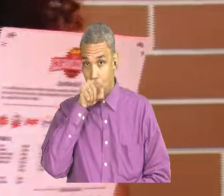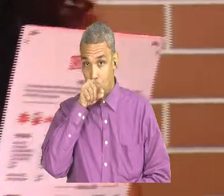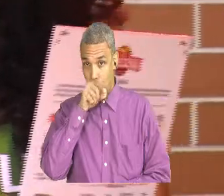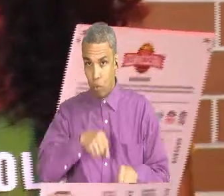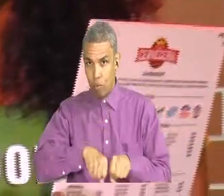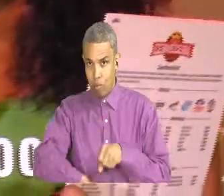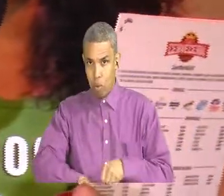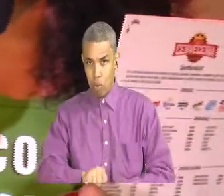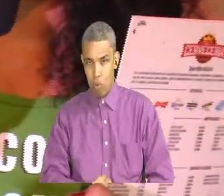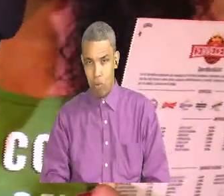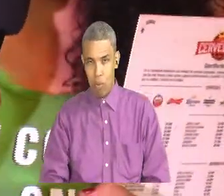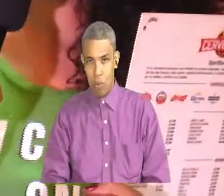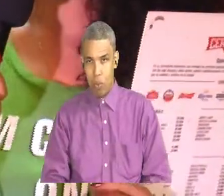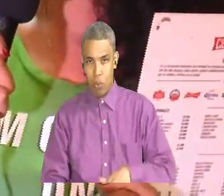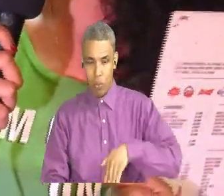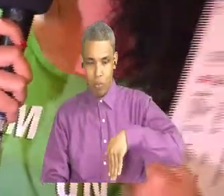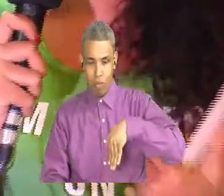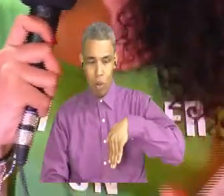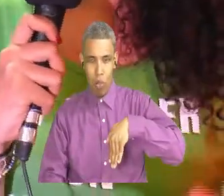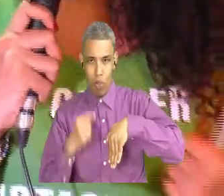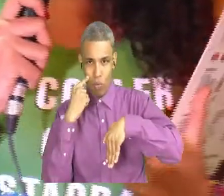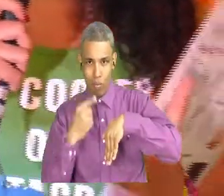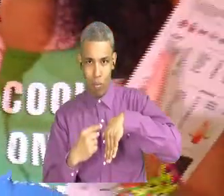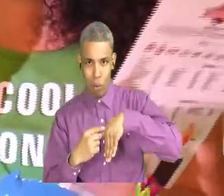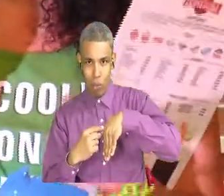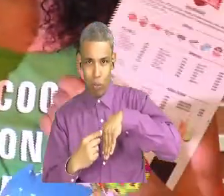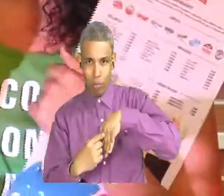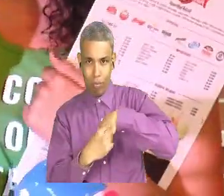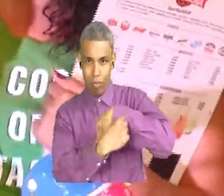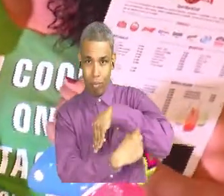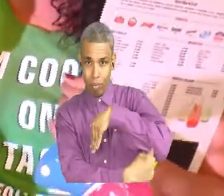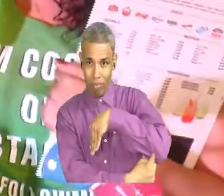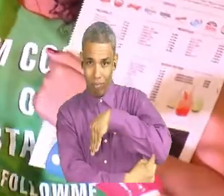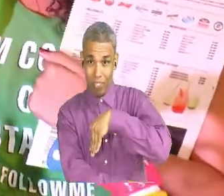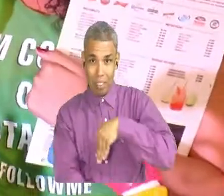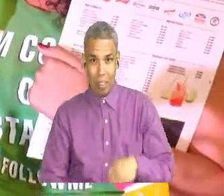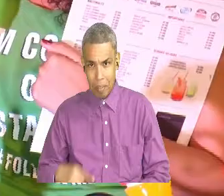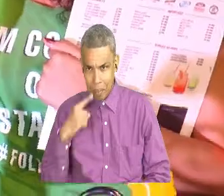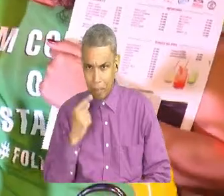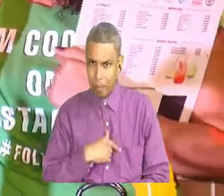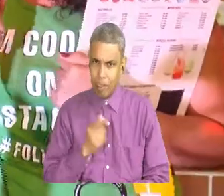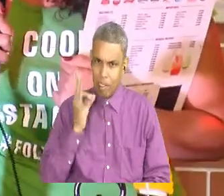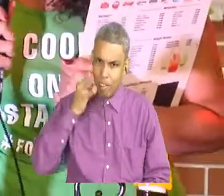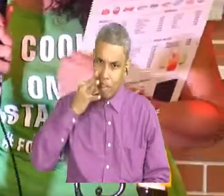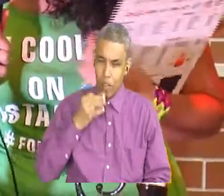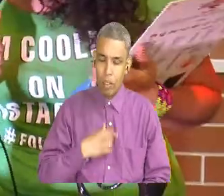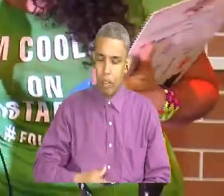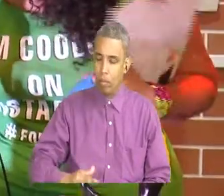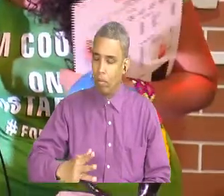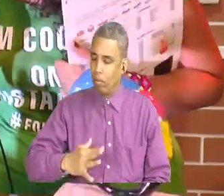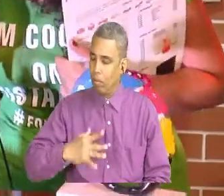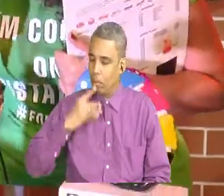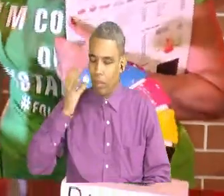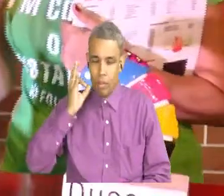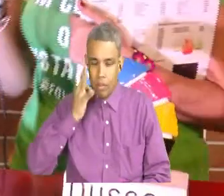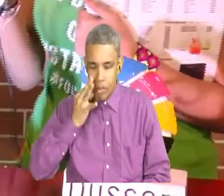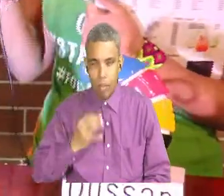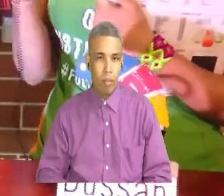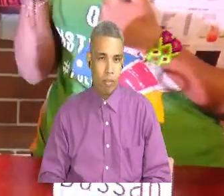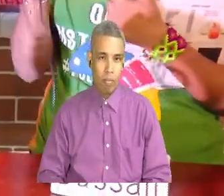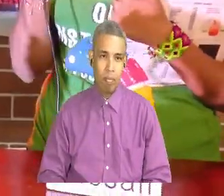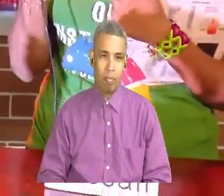la comida en la cervecería que nos comente en qué consiste la preparación de este plato. Huele delicioso, todo se ve muy rico, y